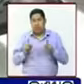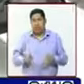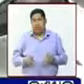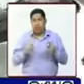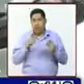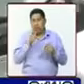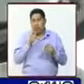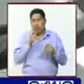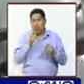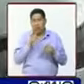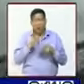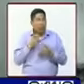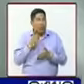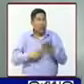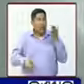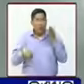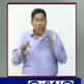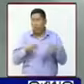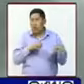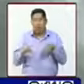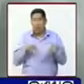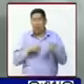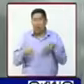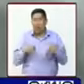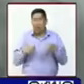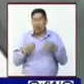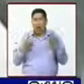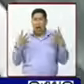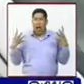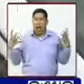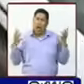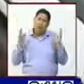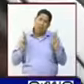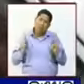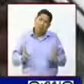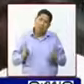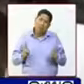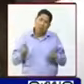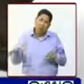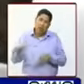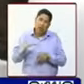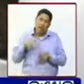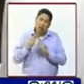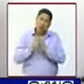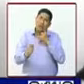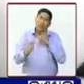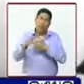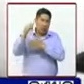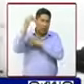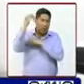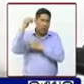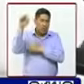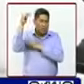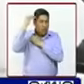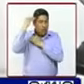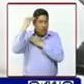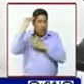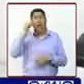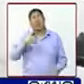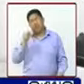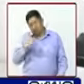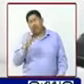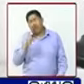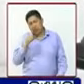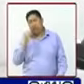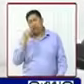en este hecho. ¿Qué tipo de operativos van a continuar tomando en cuenta la afluencia de las personas, ¿no?, en la bimodal? Sí, sí, justamente vamos a ser operativos todos